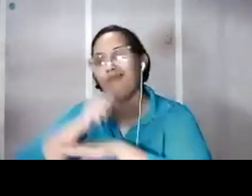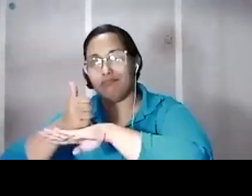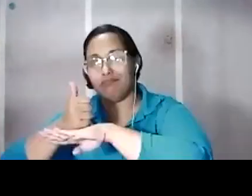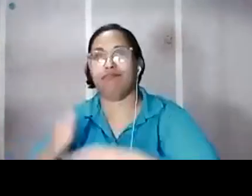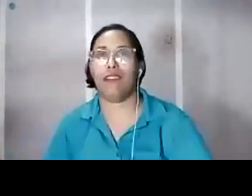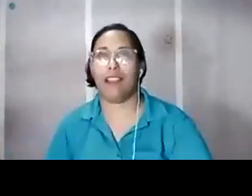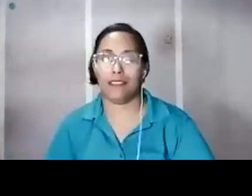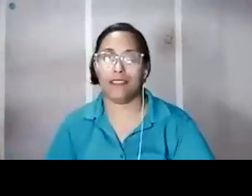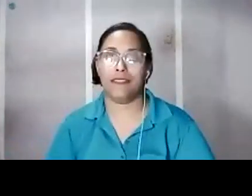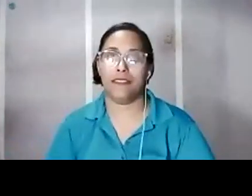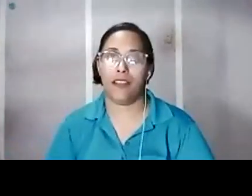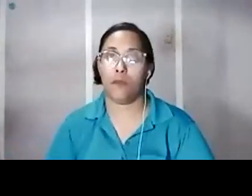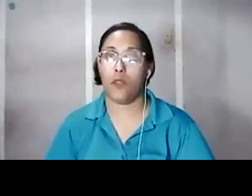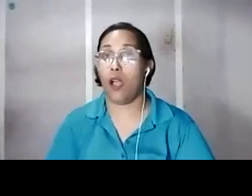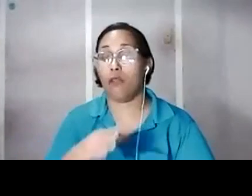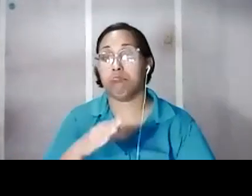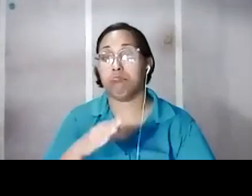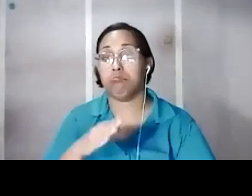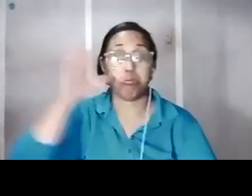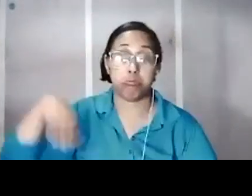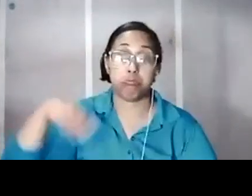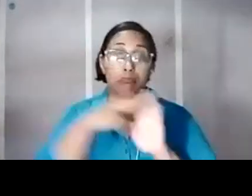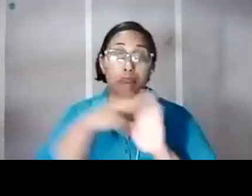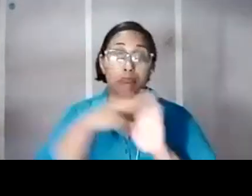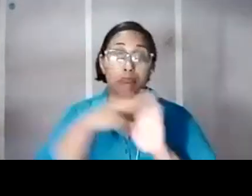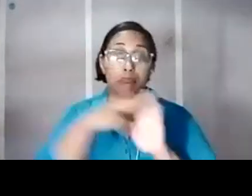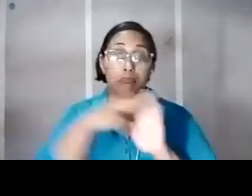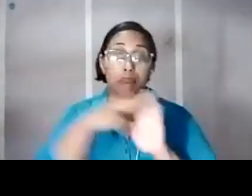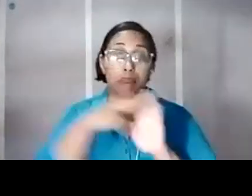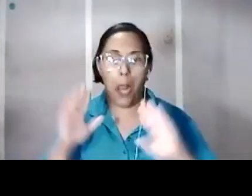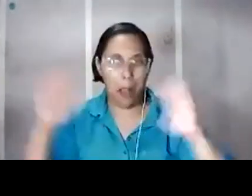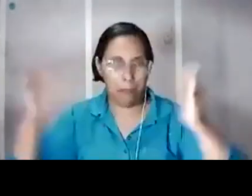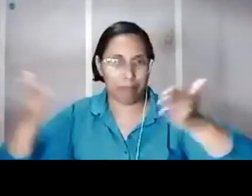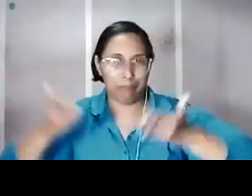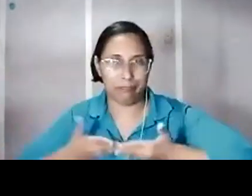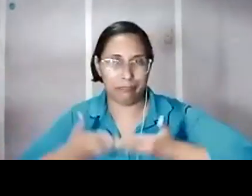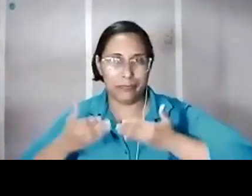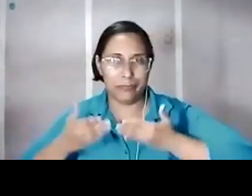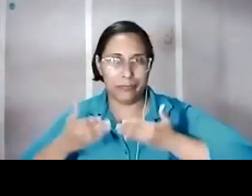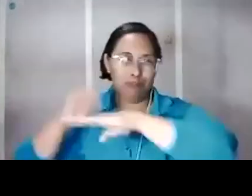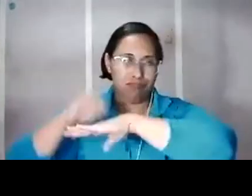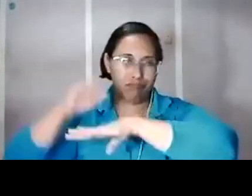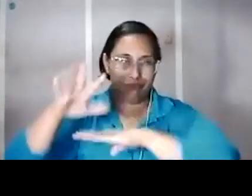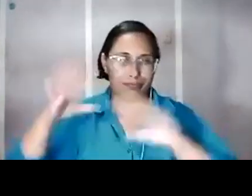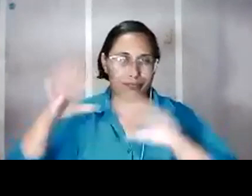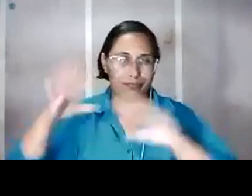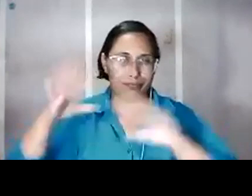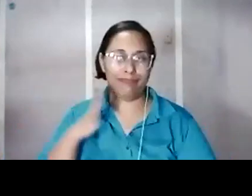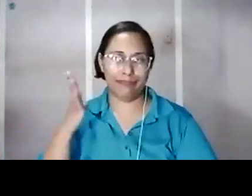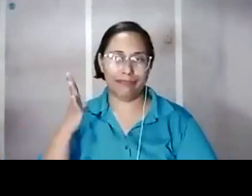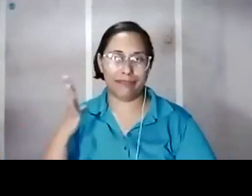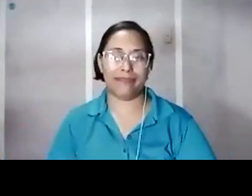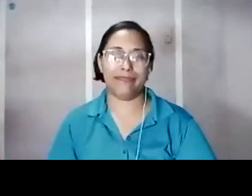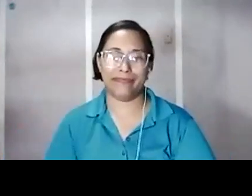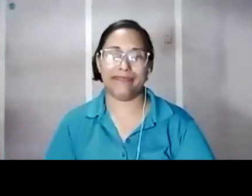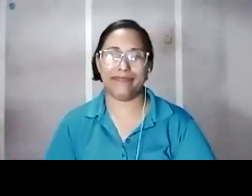y todavía no me has dado el título. Tomaremos la palabra y le enviaremos una invitación formal. Ok.